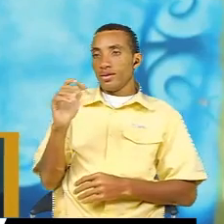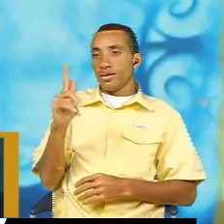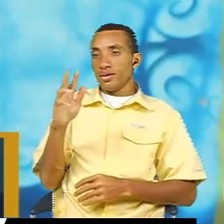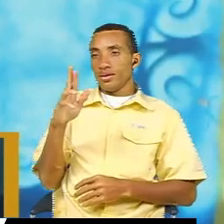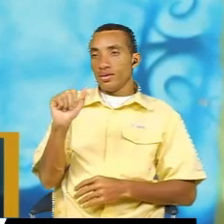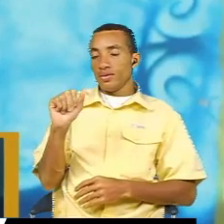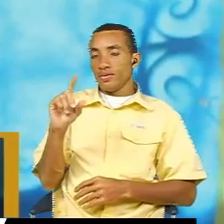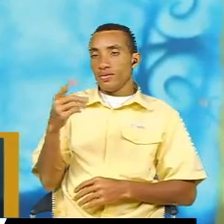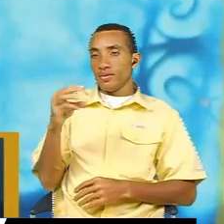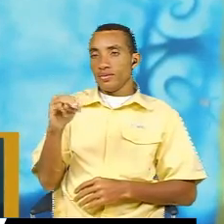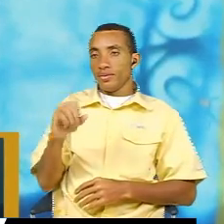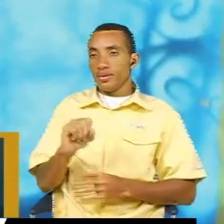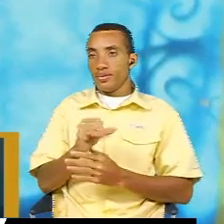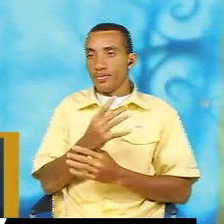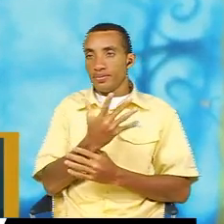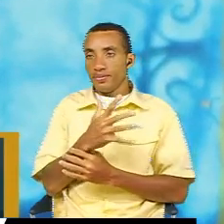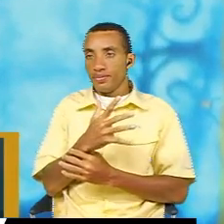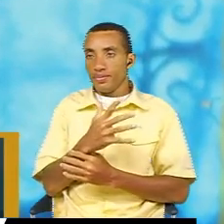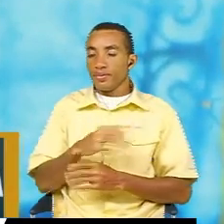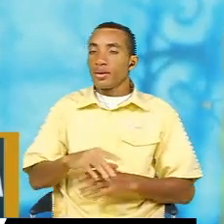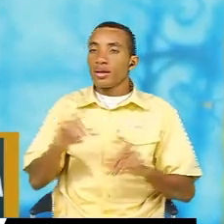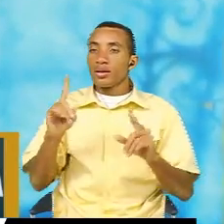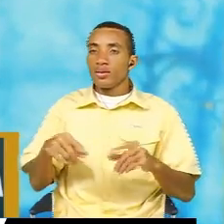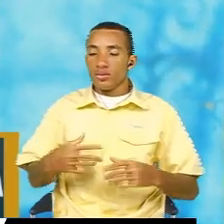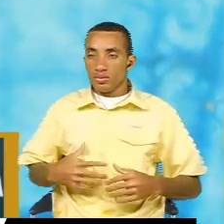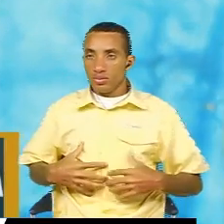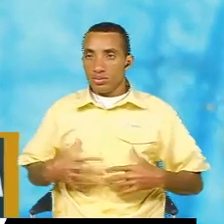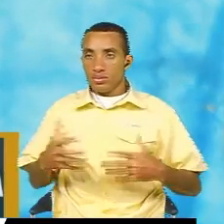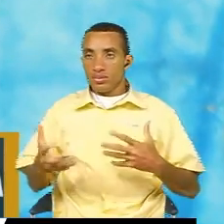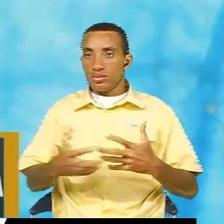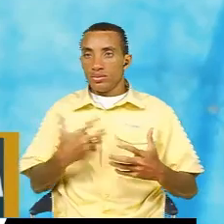Este es el proceso que hace en nuestro cuerpo.